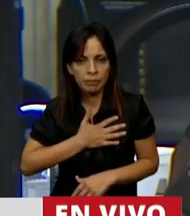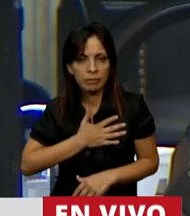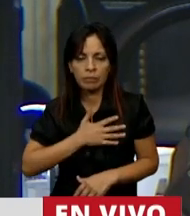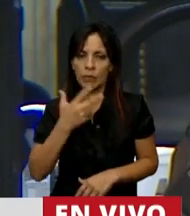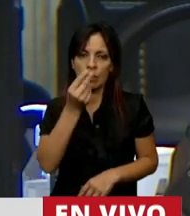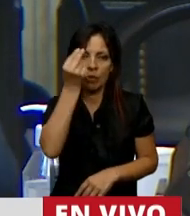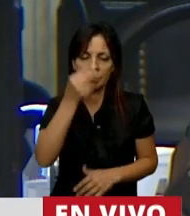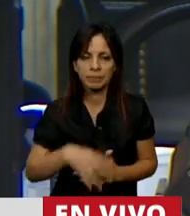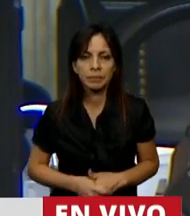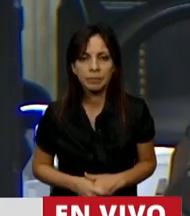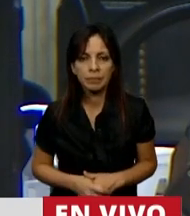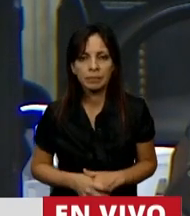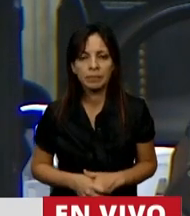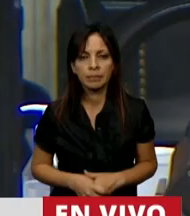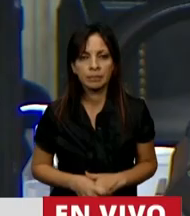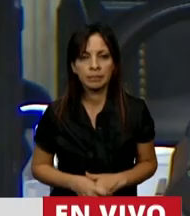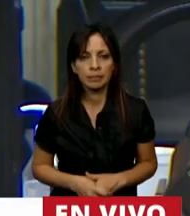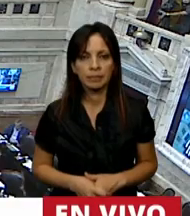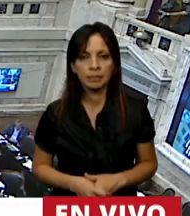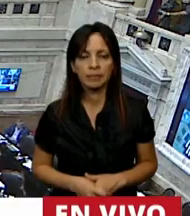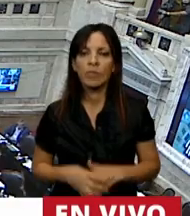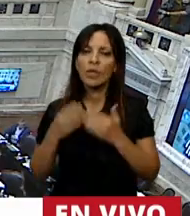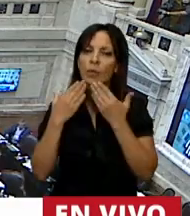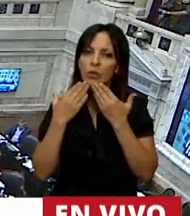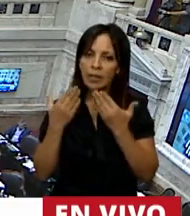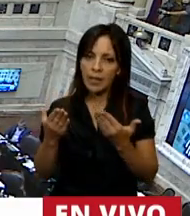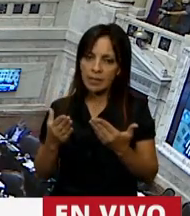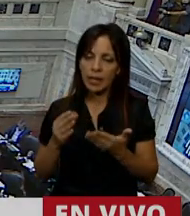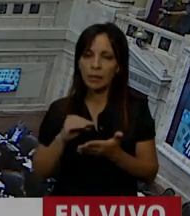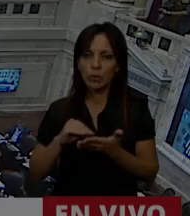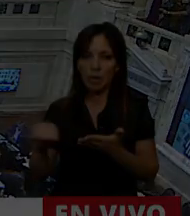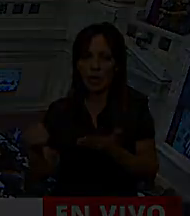es negativo hasta este proyecto de ley. Muchas gracias, diputado.